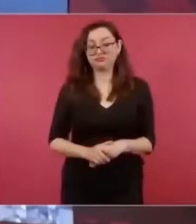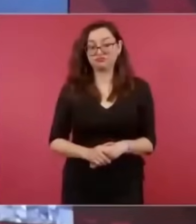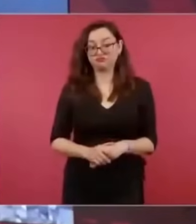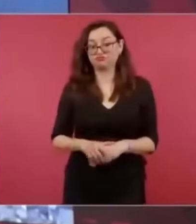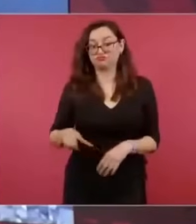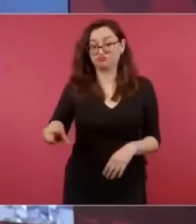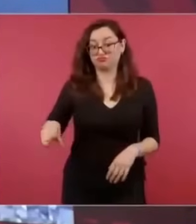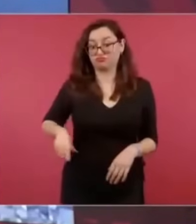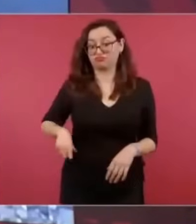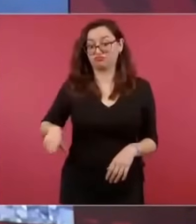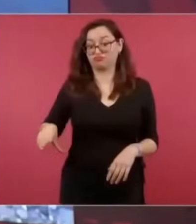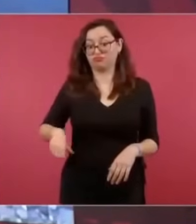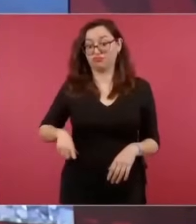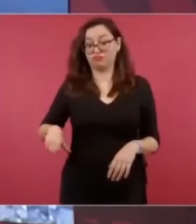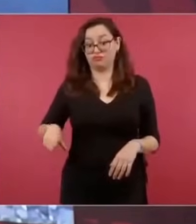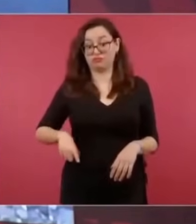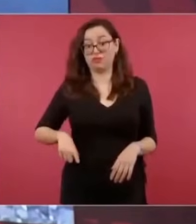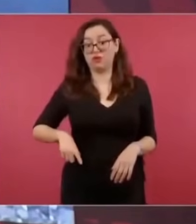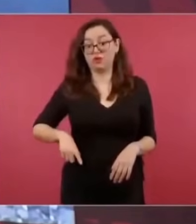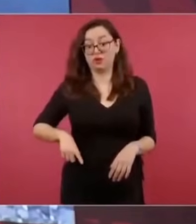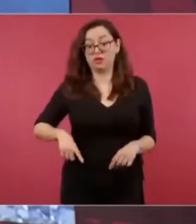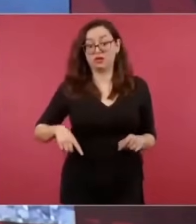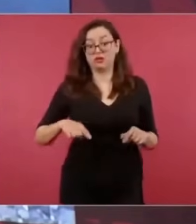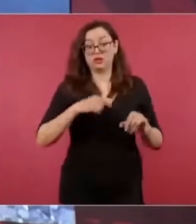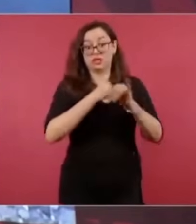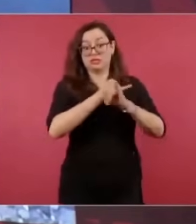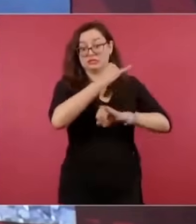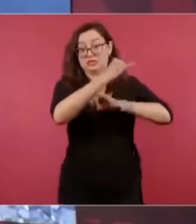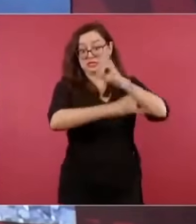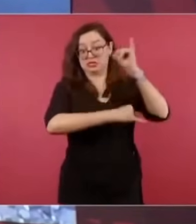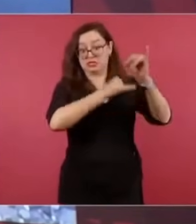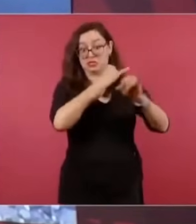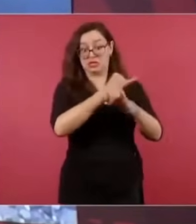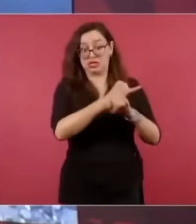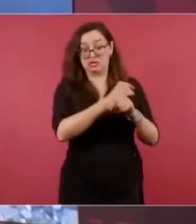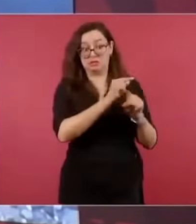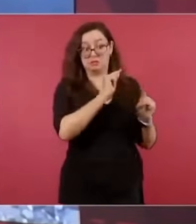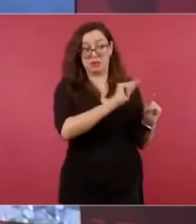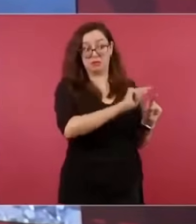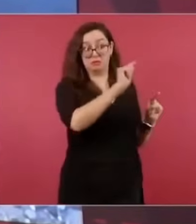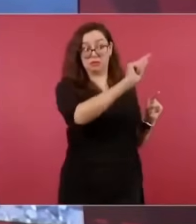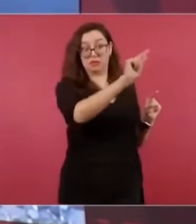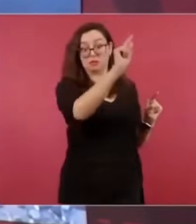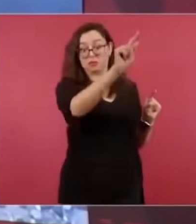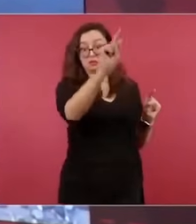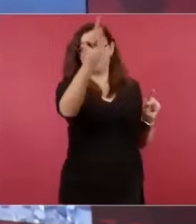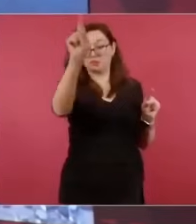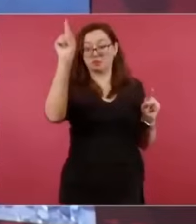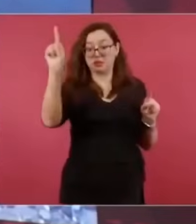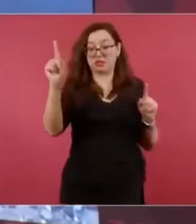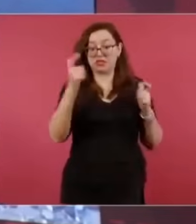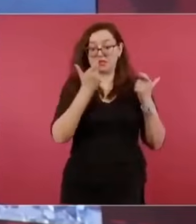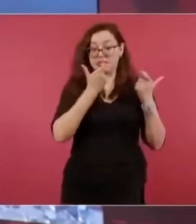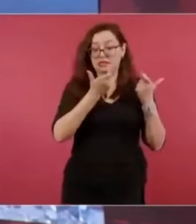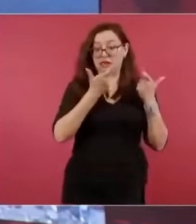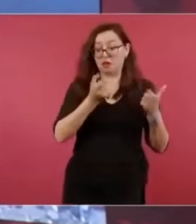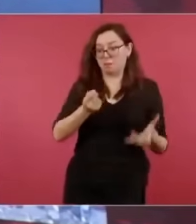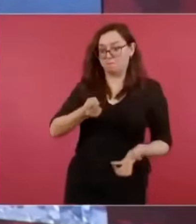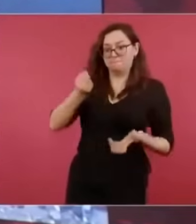muy influyentes destinan presupuesto porque así cooptan